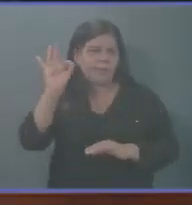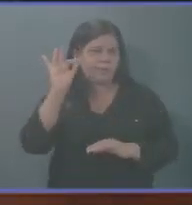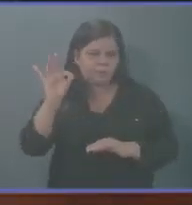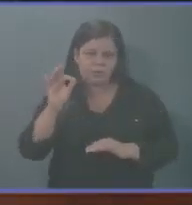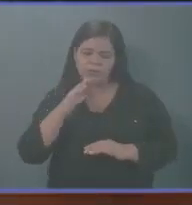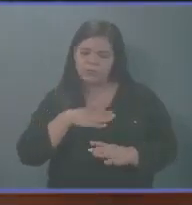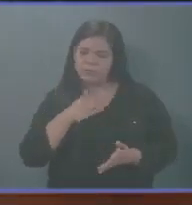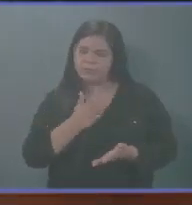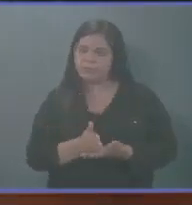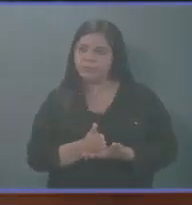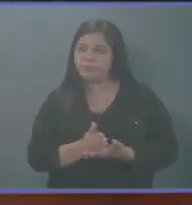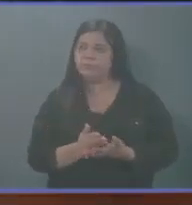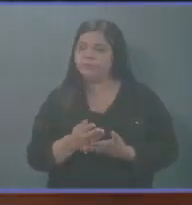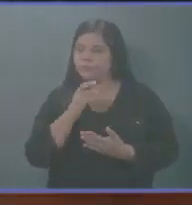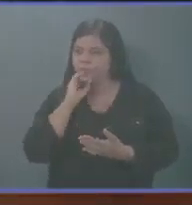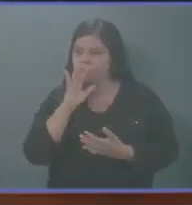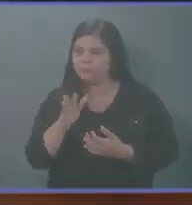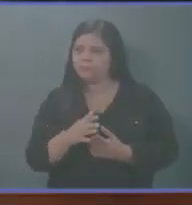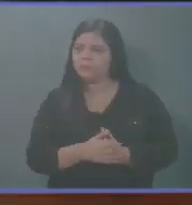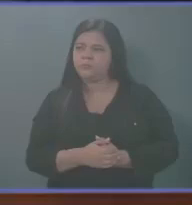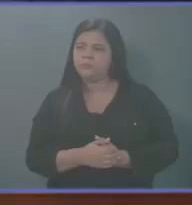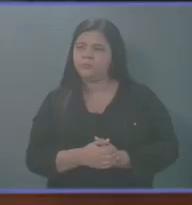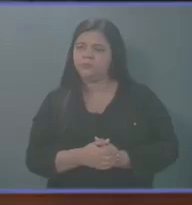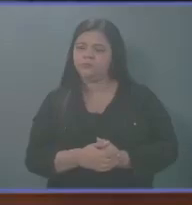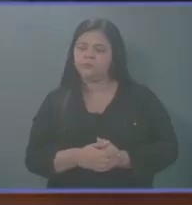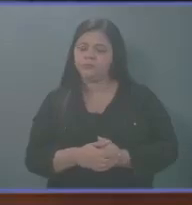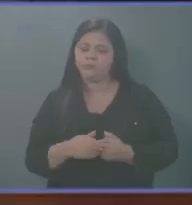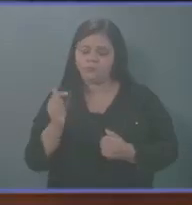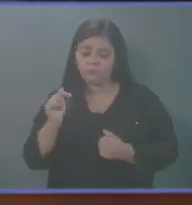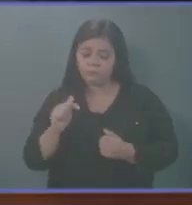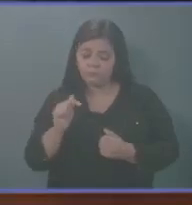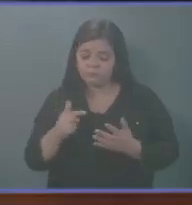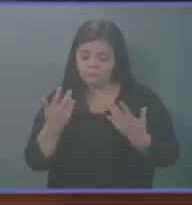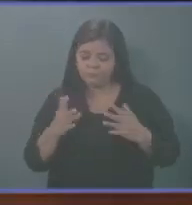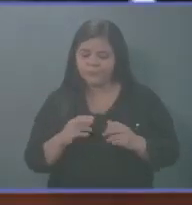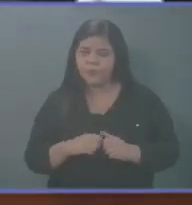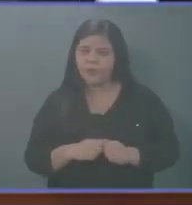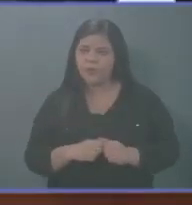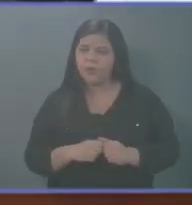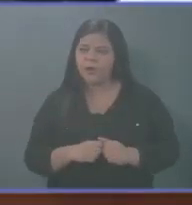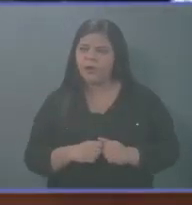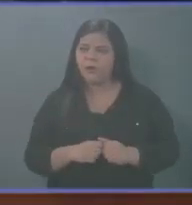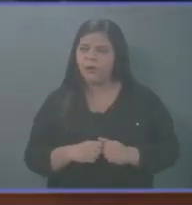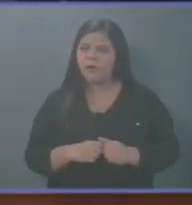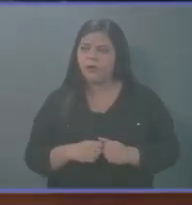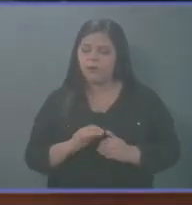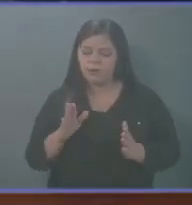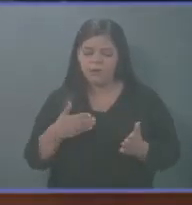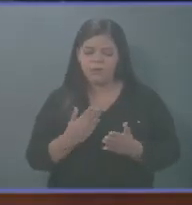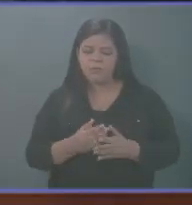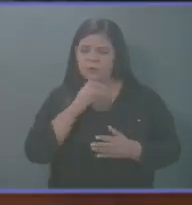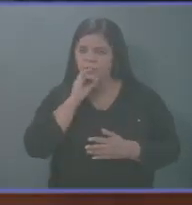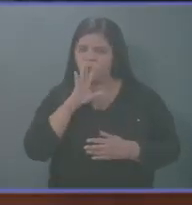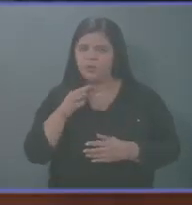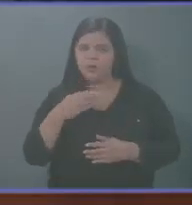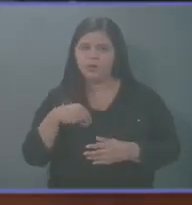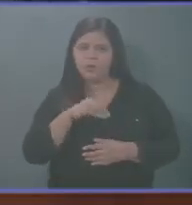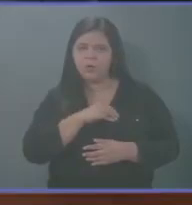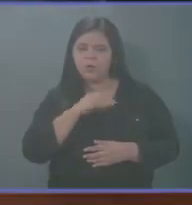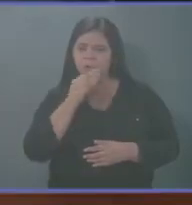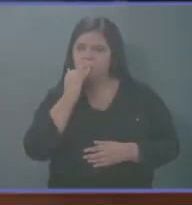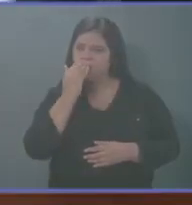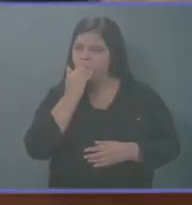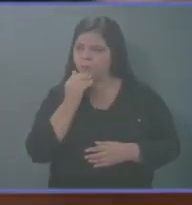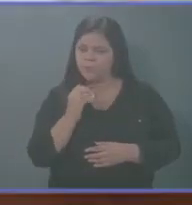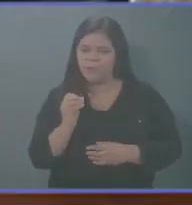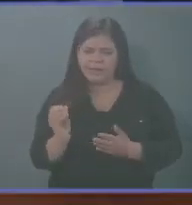pastores. Bueno, en fin, aquí está. Aquí está todo lo que dijo el doctor Quijano. Y